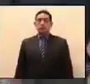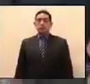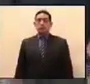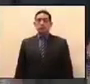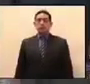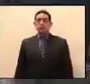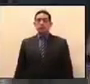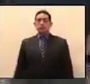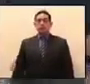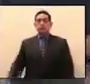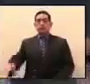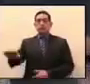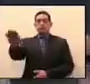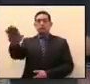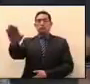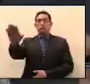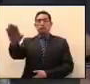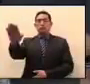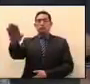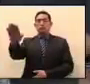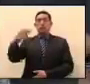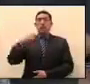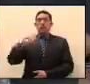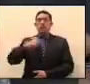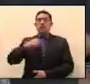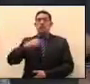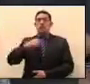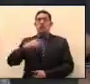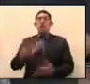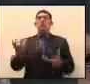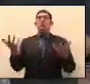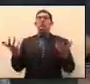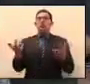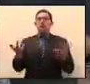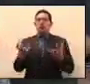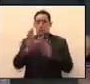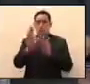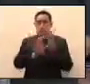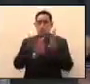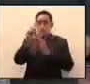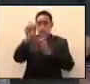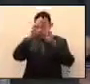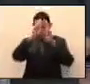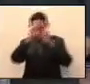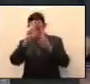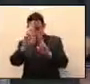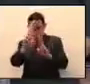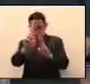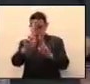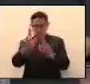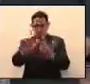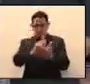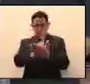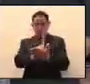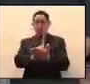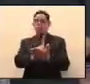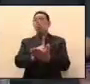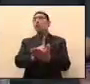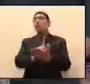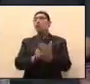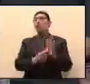Protesto, sin reserva alguna, guardar y hacer guardar la Constitución Política de los Estados Unidos Mexicanos, la particular